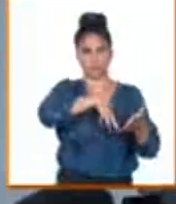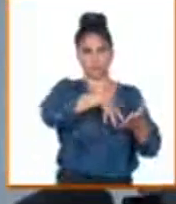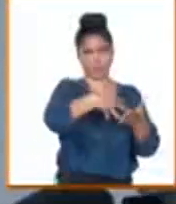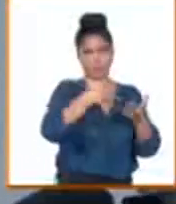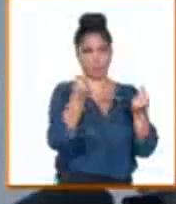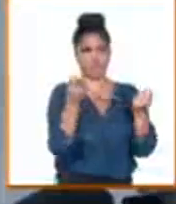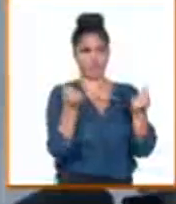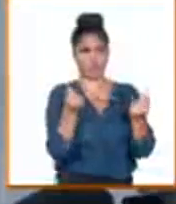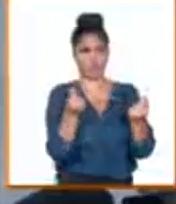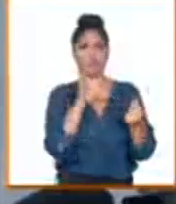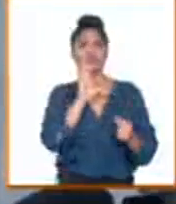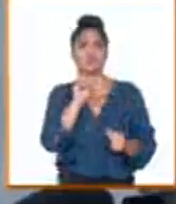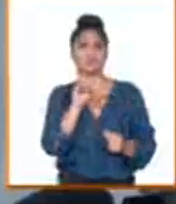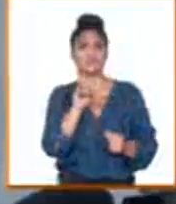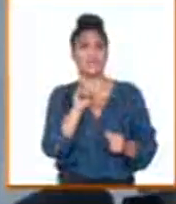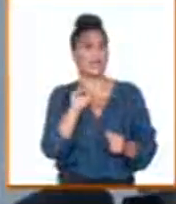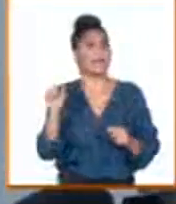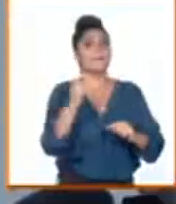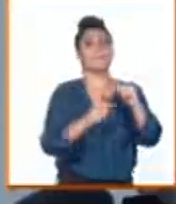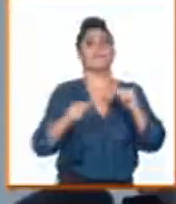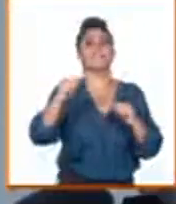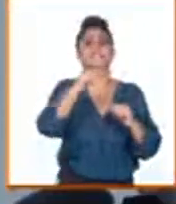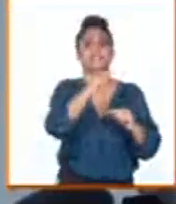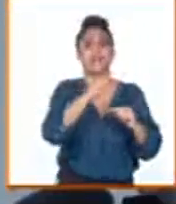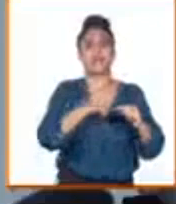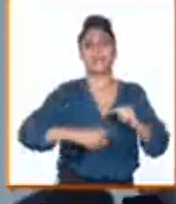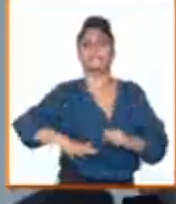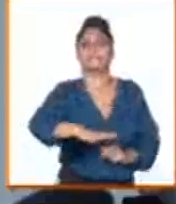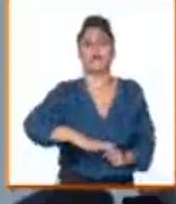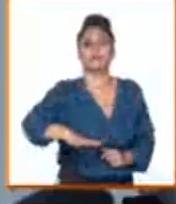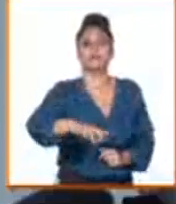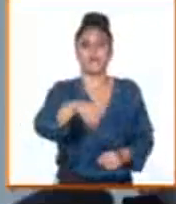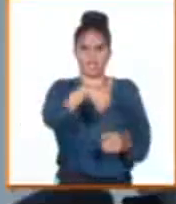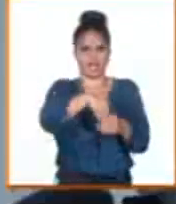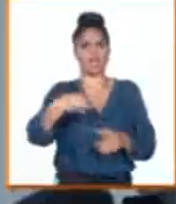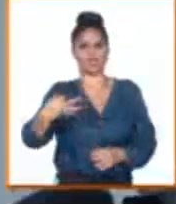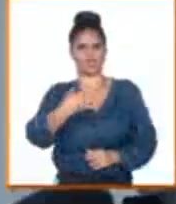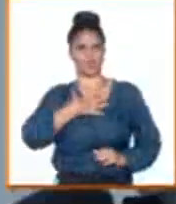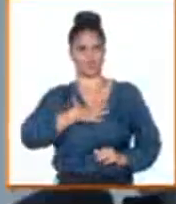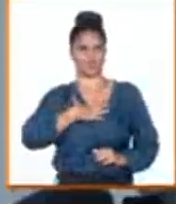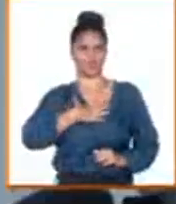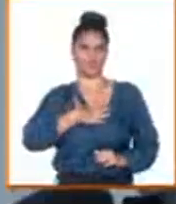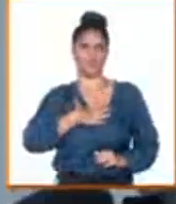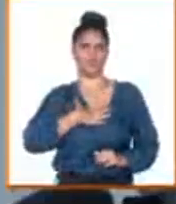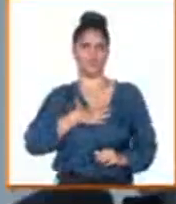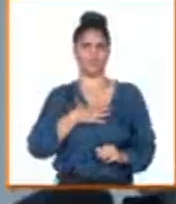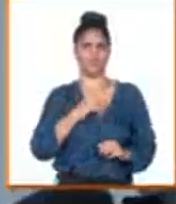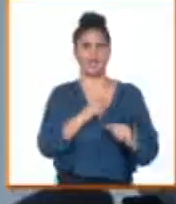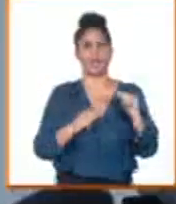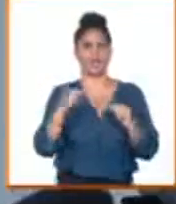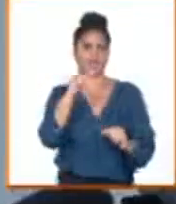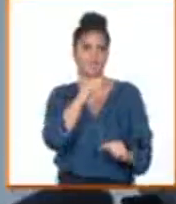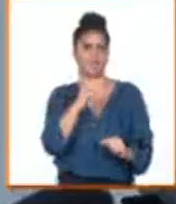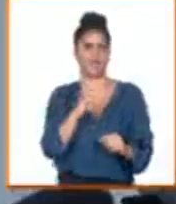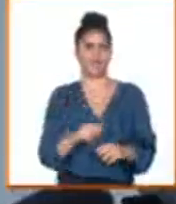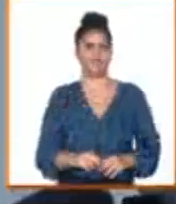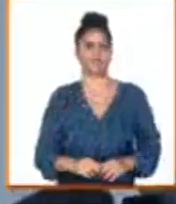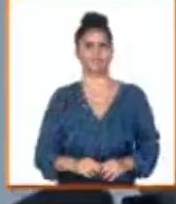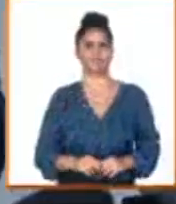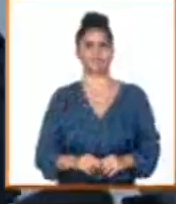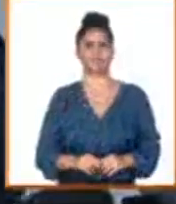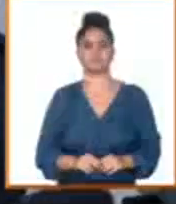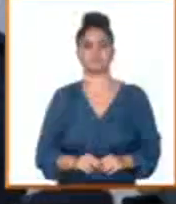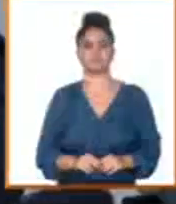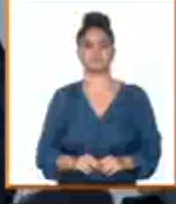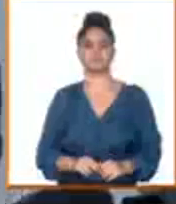es el municipio la célula esencial de la sociedad. Y esta comunicación tiene un valor esencial en el